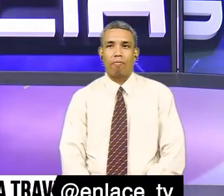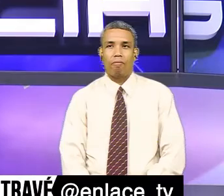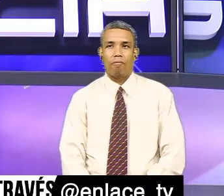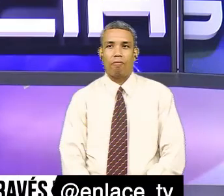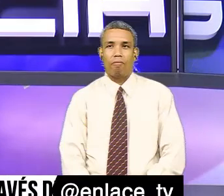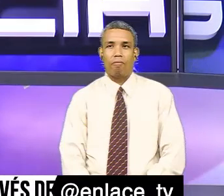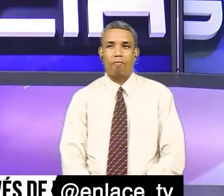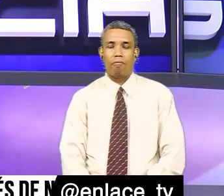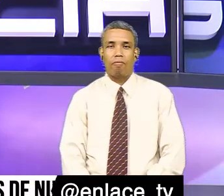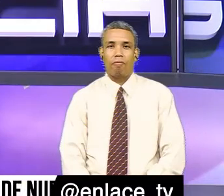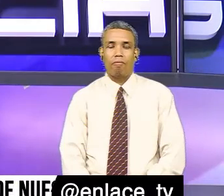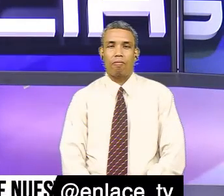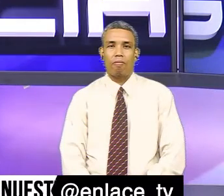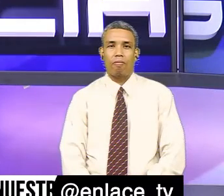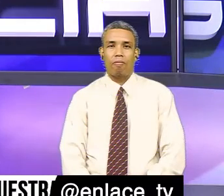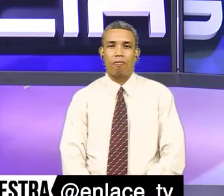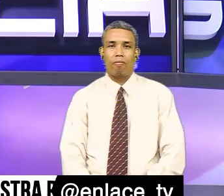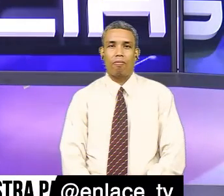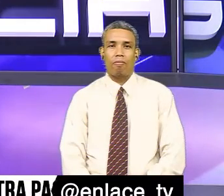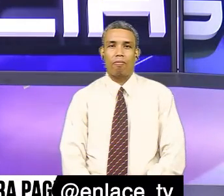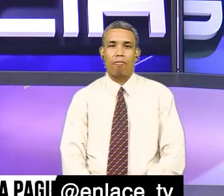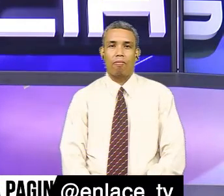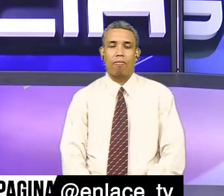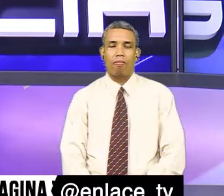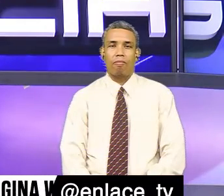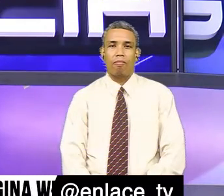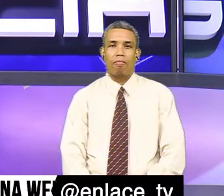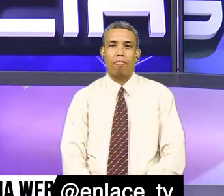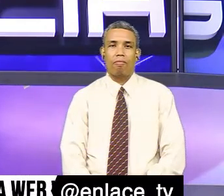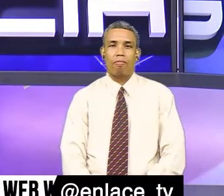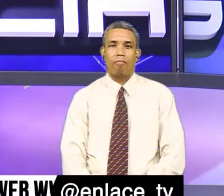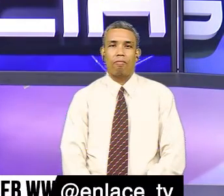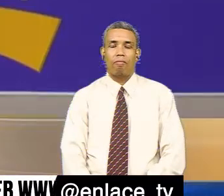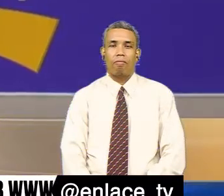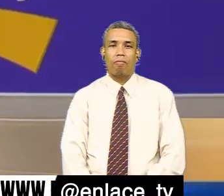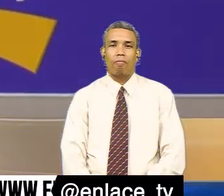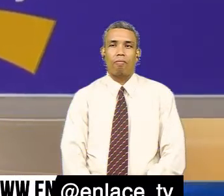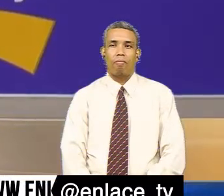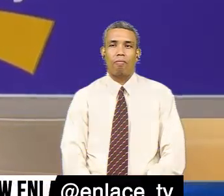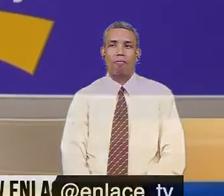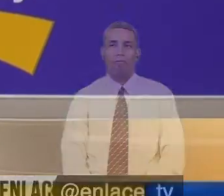www.enlacetelevisión.com. Es el momento de conocer los titulares de los hechos que hoy son noticia.